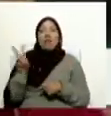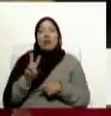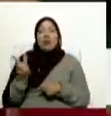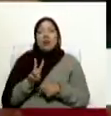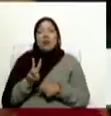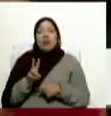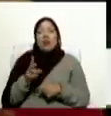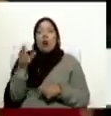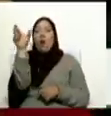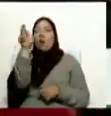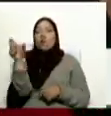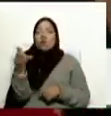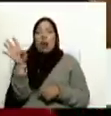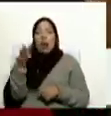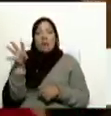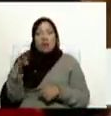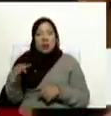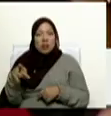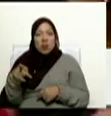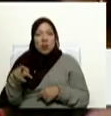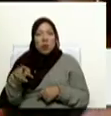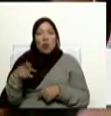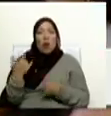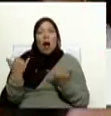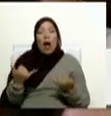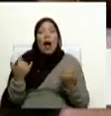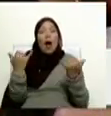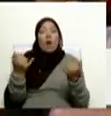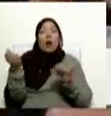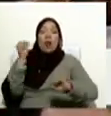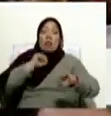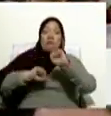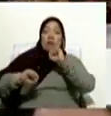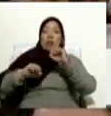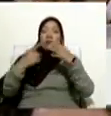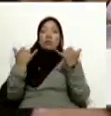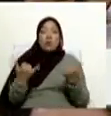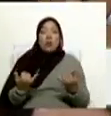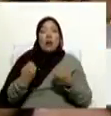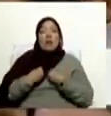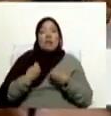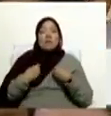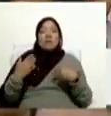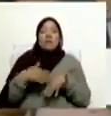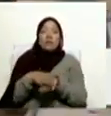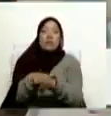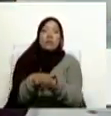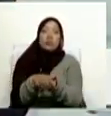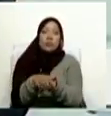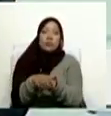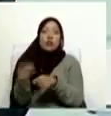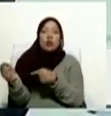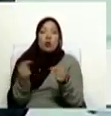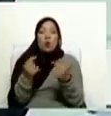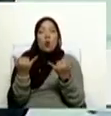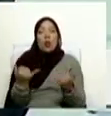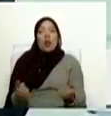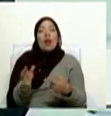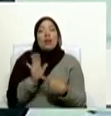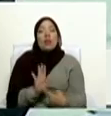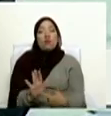la guayana esquiba y este no es el momento de mostrar debilidad ni es el momento de